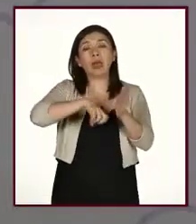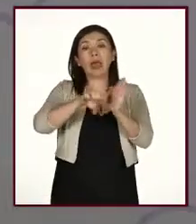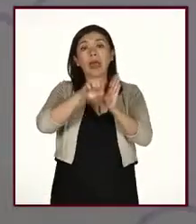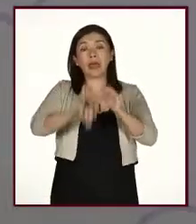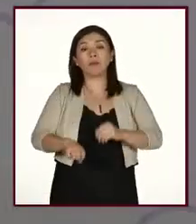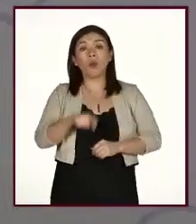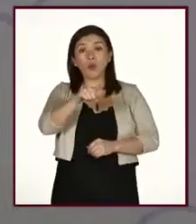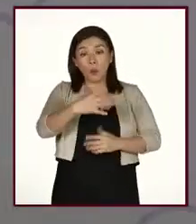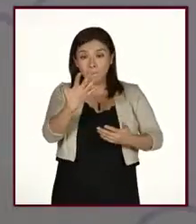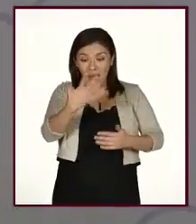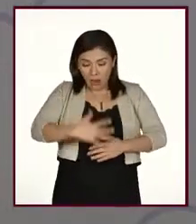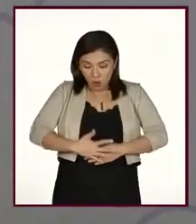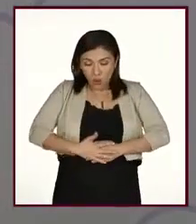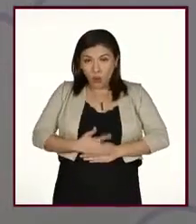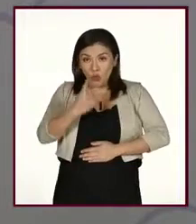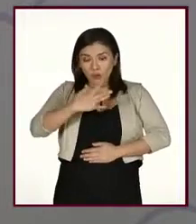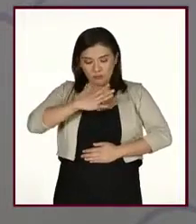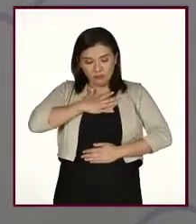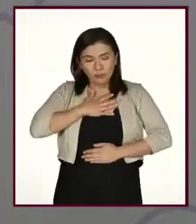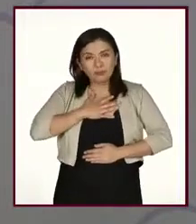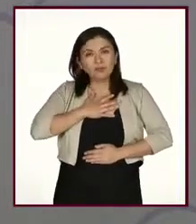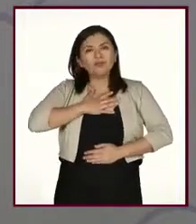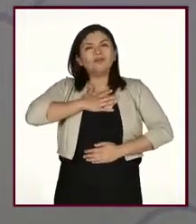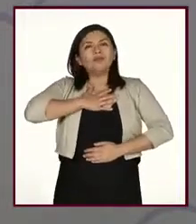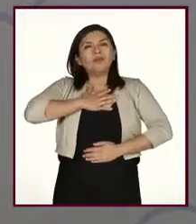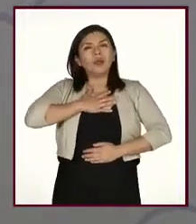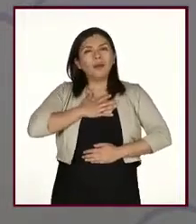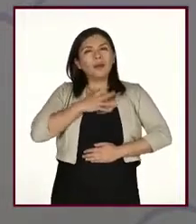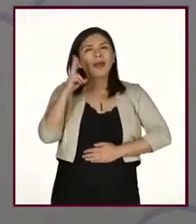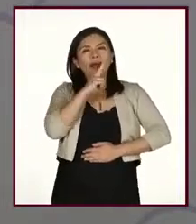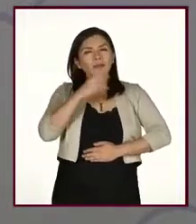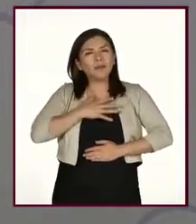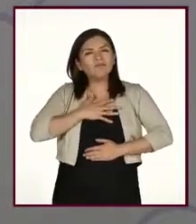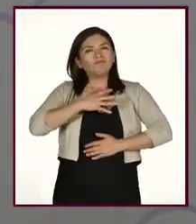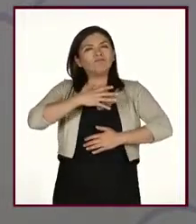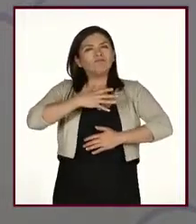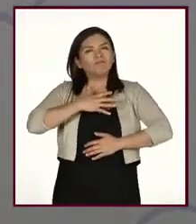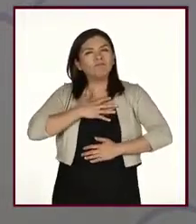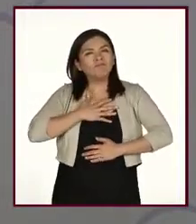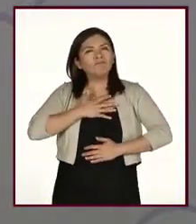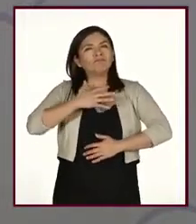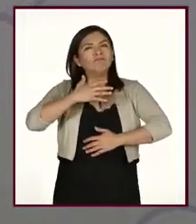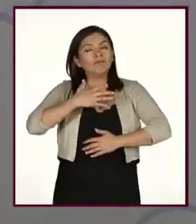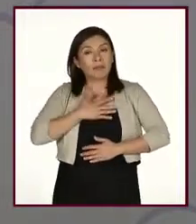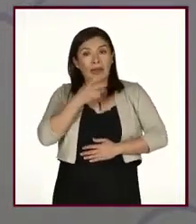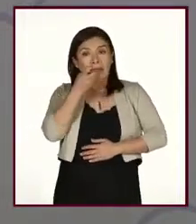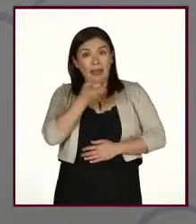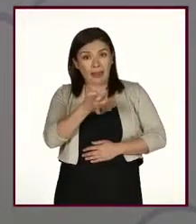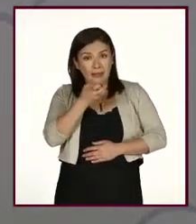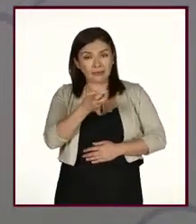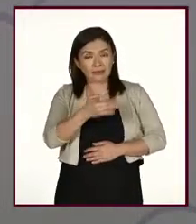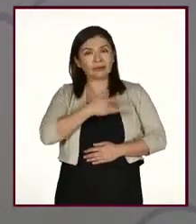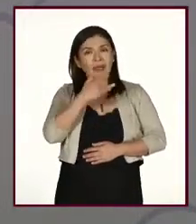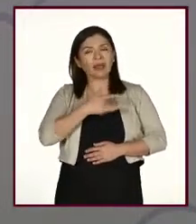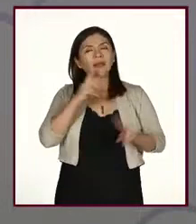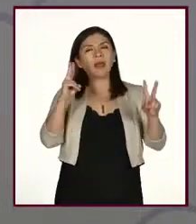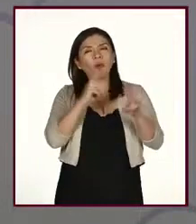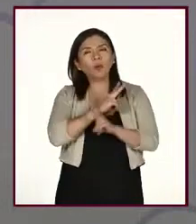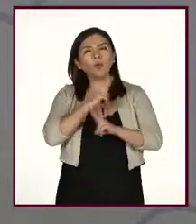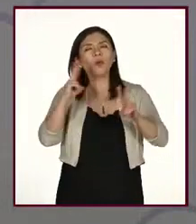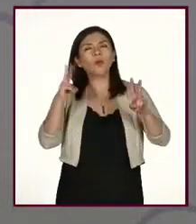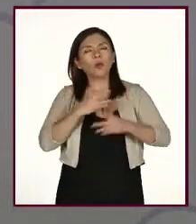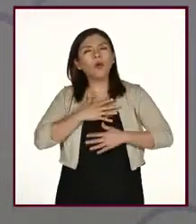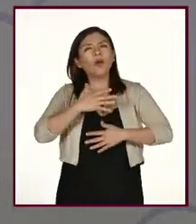en el abdomen, la otra mano en el pecho, y decirles inflar la pancita y exhalar. Entonces